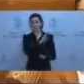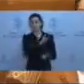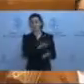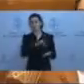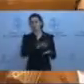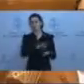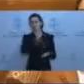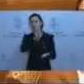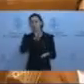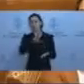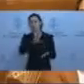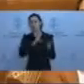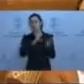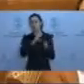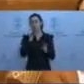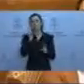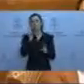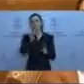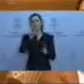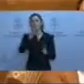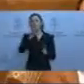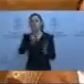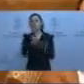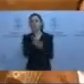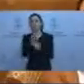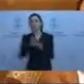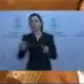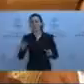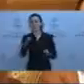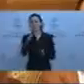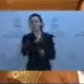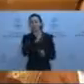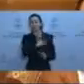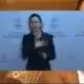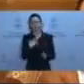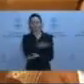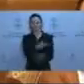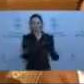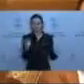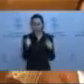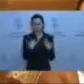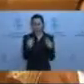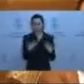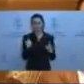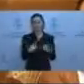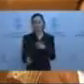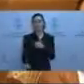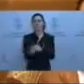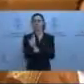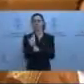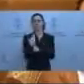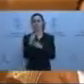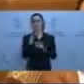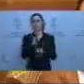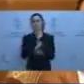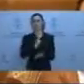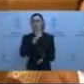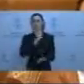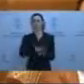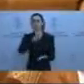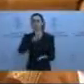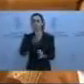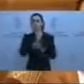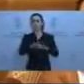el 25 de abril. Tardaron solo 21 días en un alarde de eficacia y celeridad en mandar esa certificación al